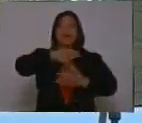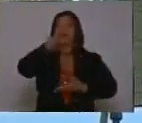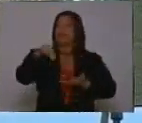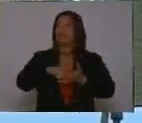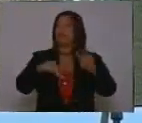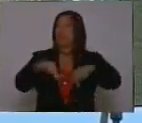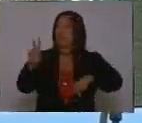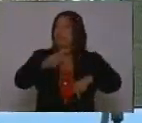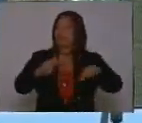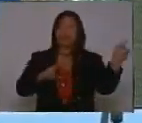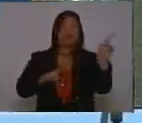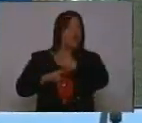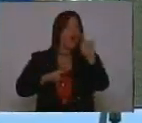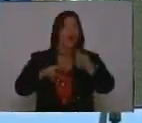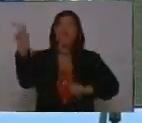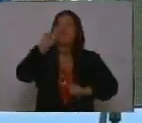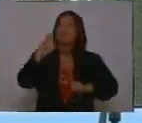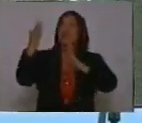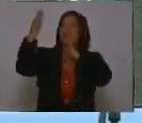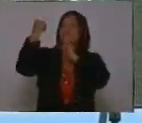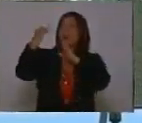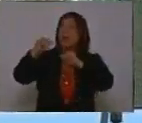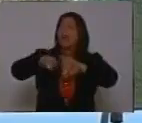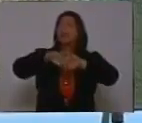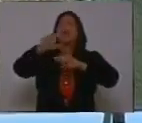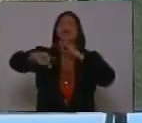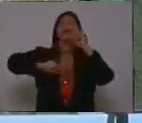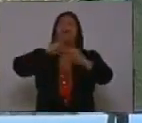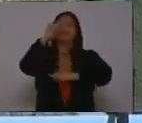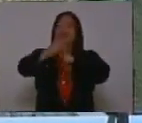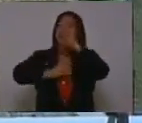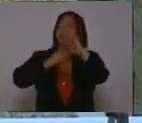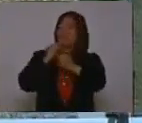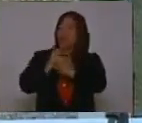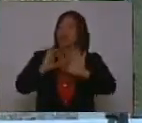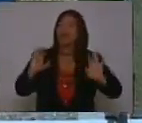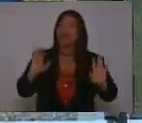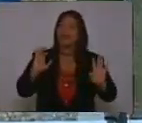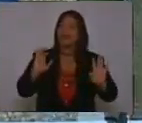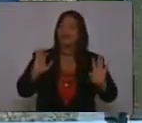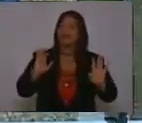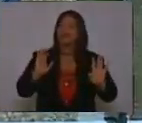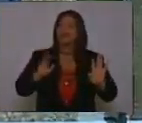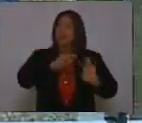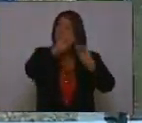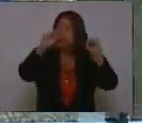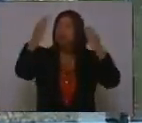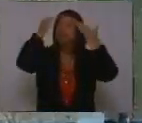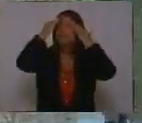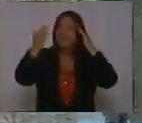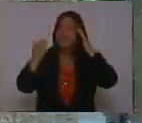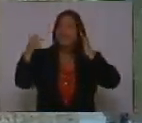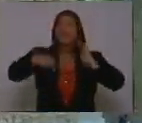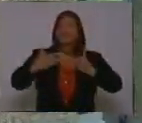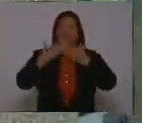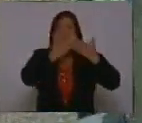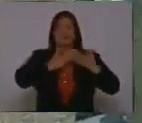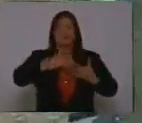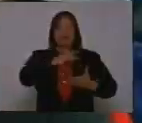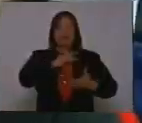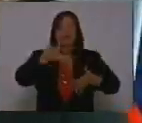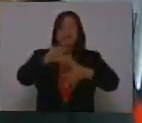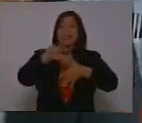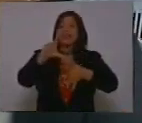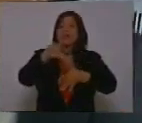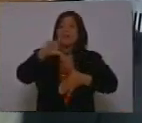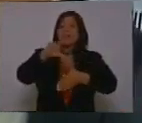nacional. Venezuela hoy es esperanza internacional. Yo estudio en una escuela